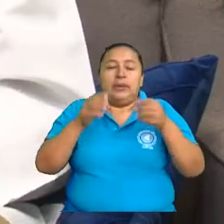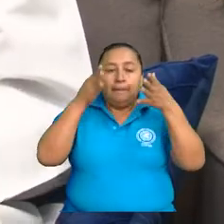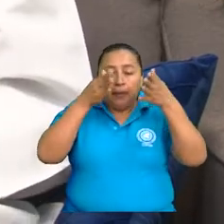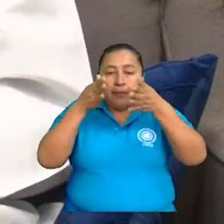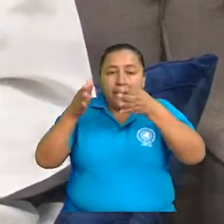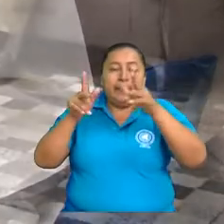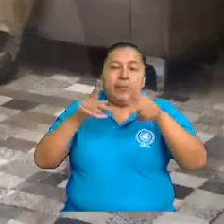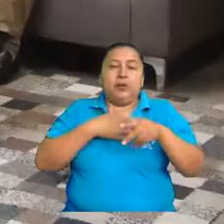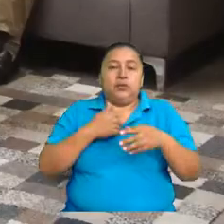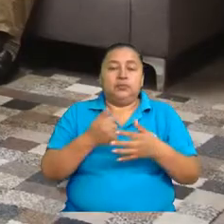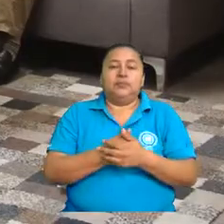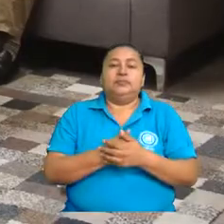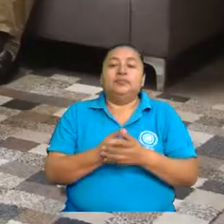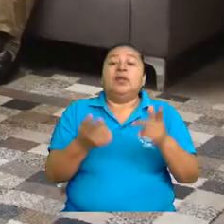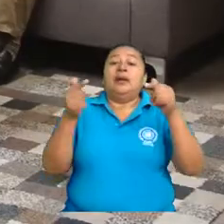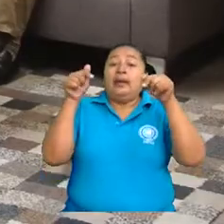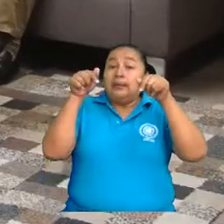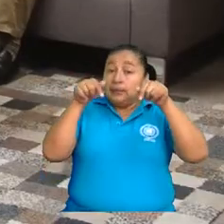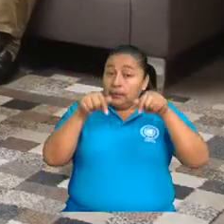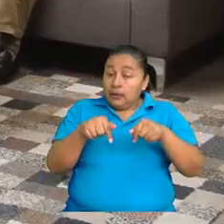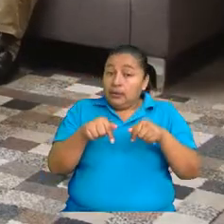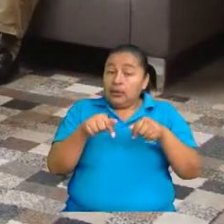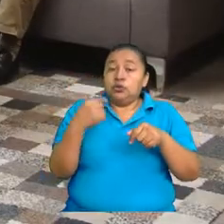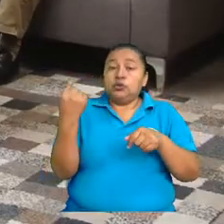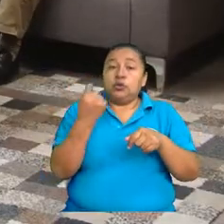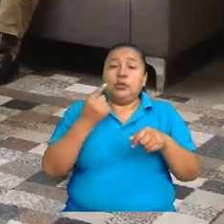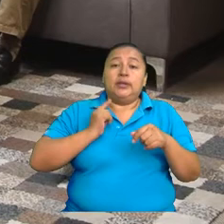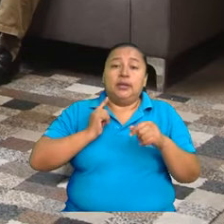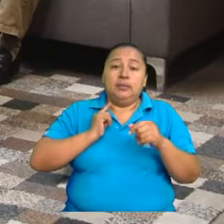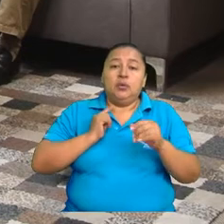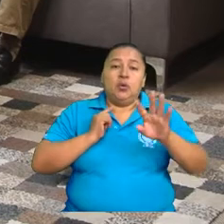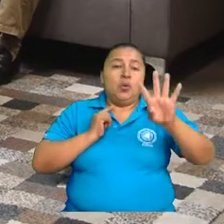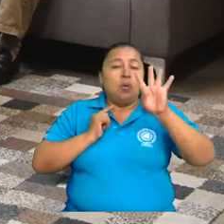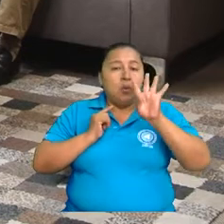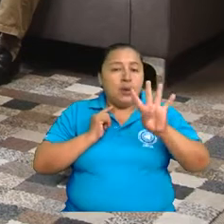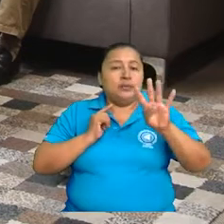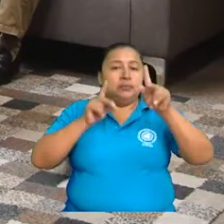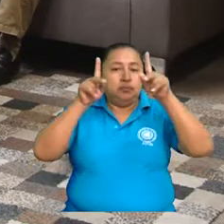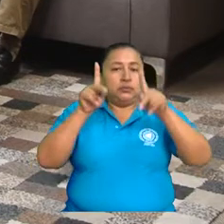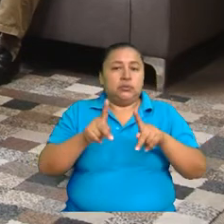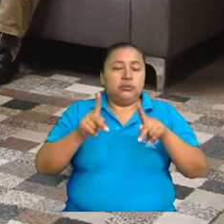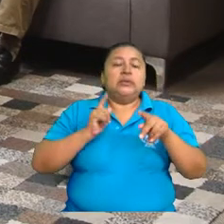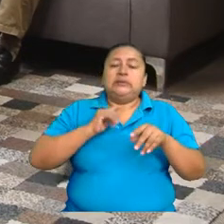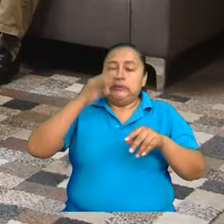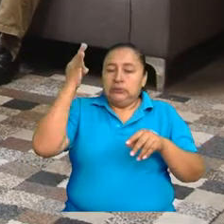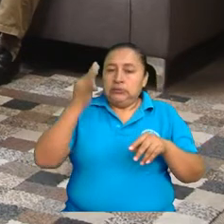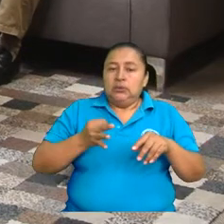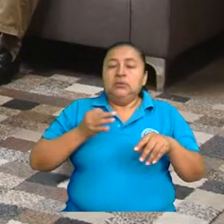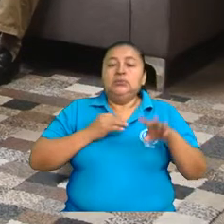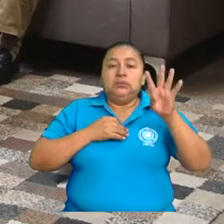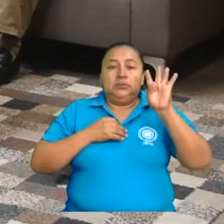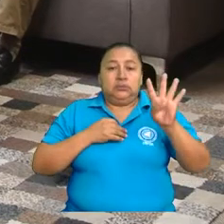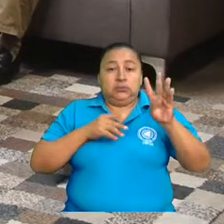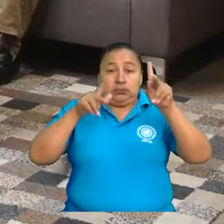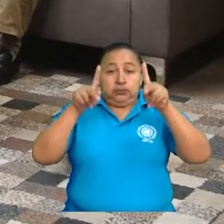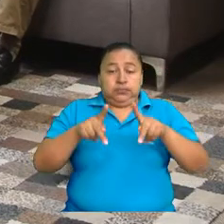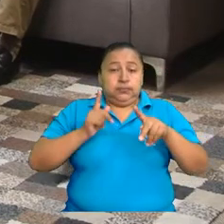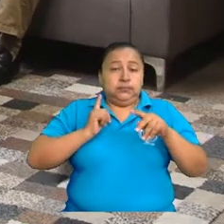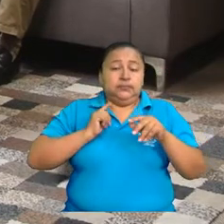requieran hospitalización. Hasta este momento solo hemos tenido 4 personas confirmadas, 4 personas que hemos